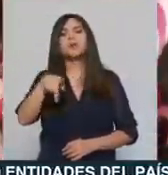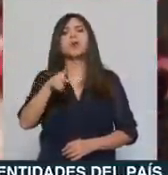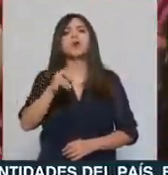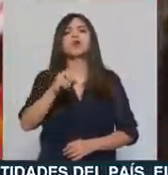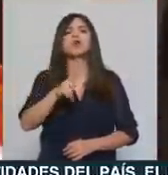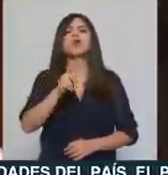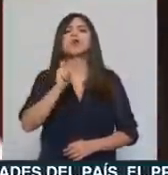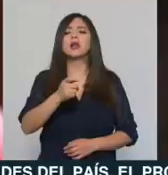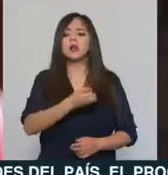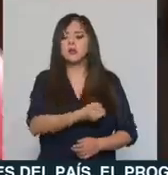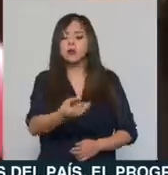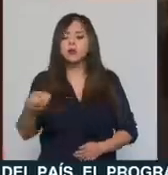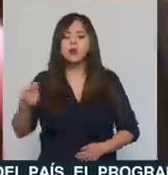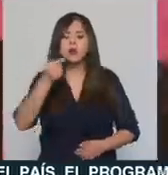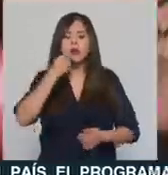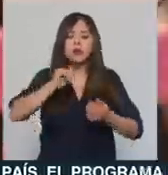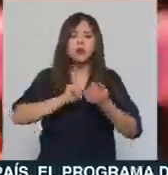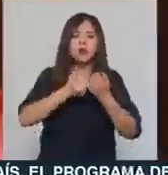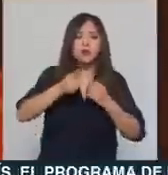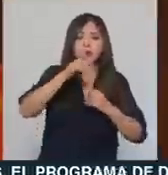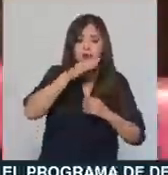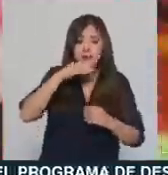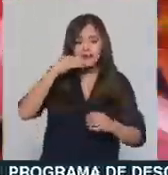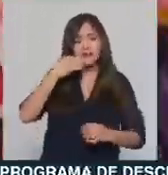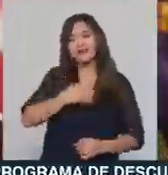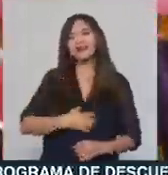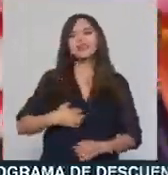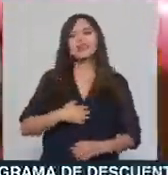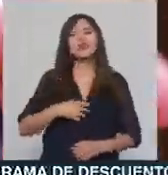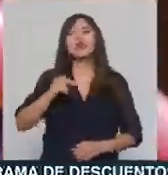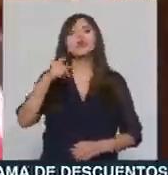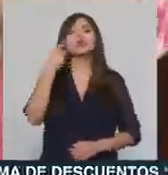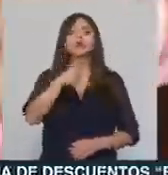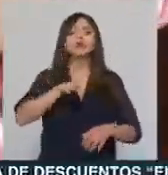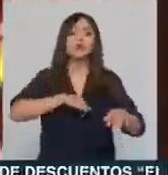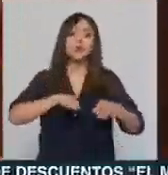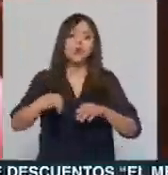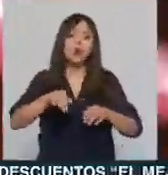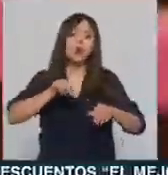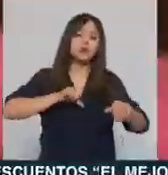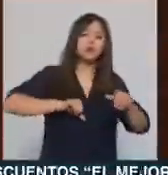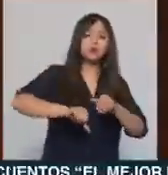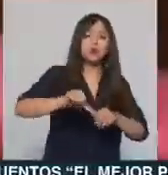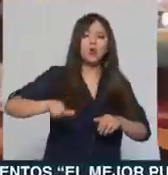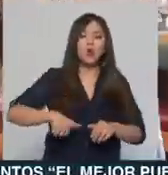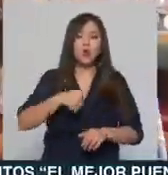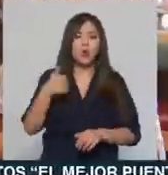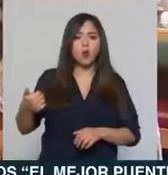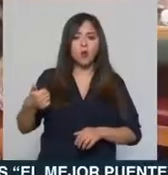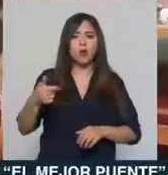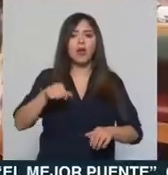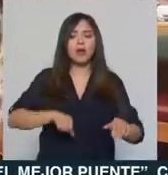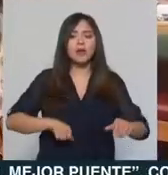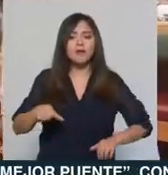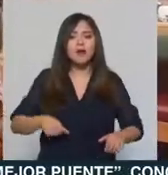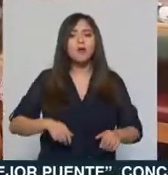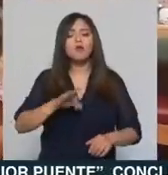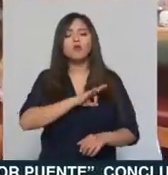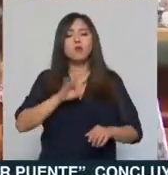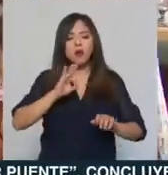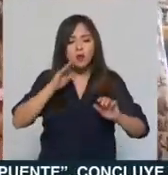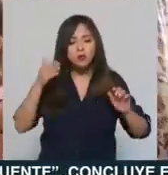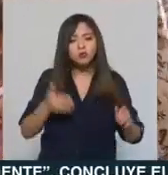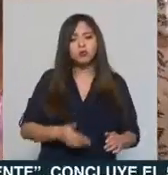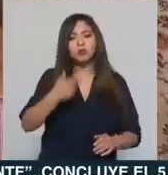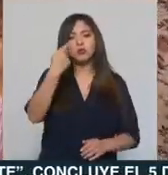reír a cientos de niños. Para él lo más importante es que con este trabajo y alternando otras actividades, ha podido dedicarle tiempo a